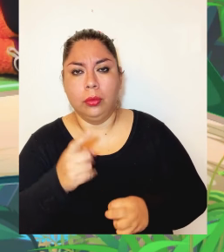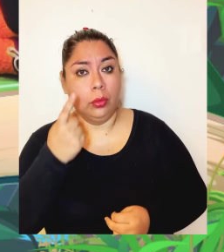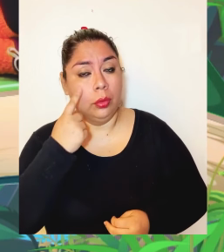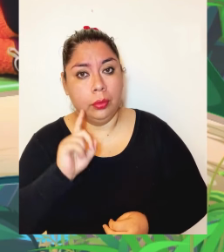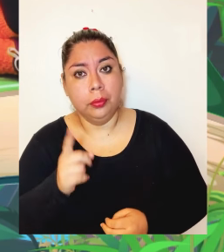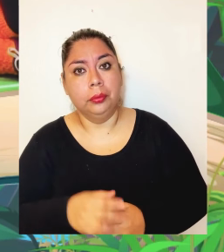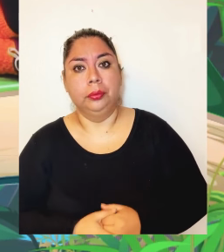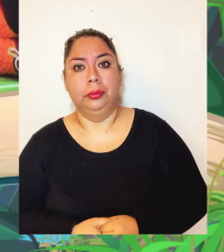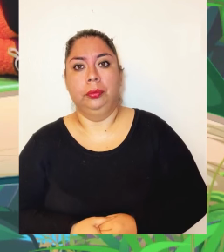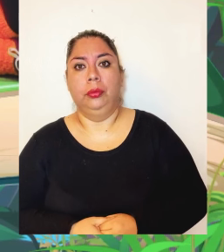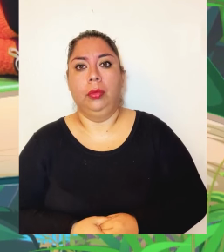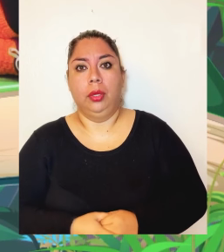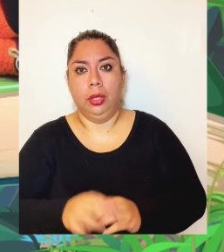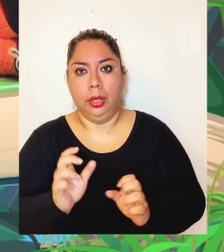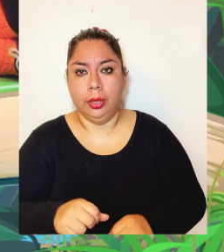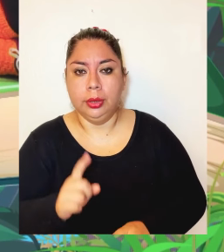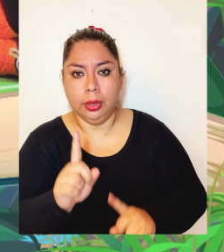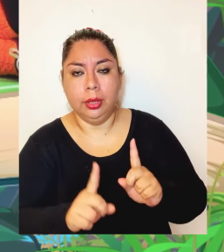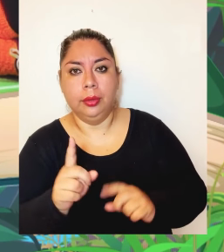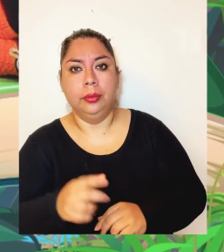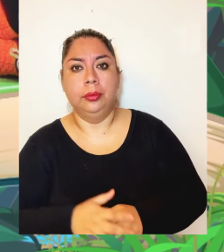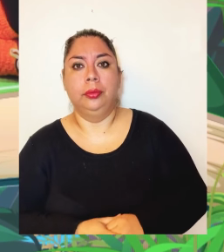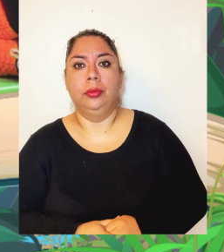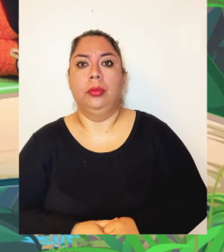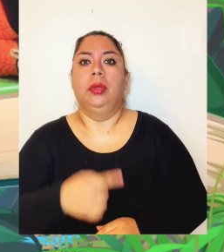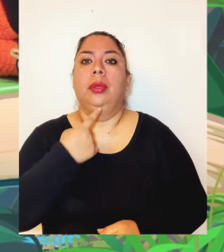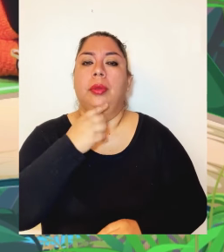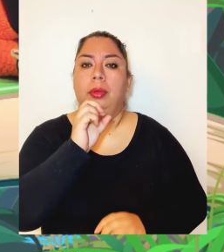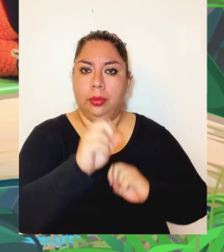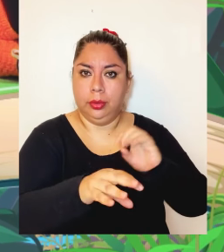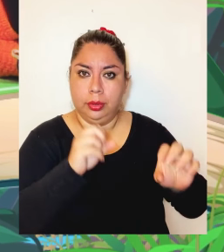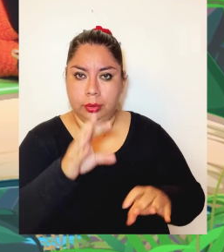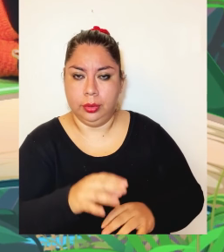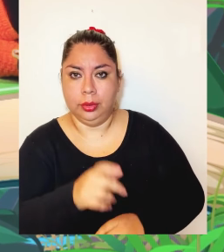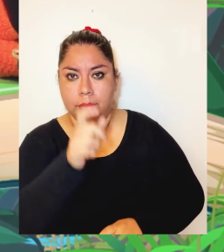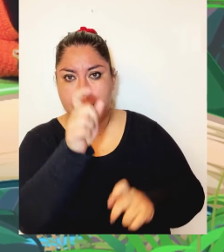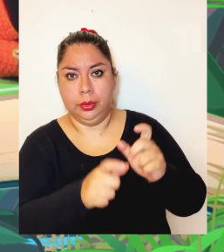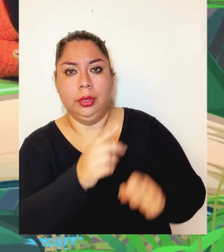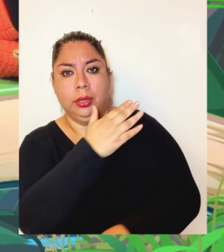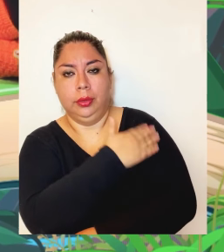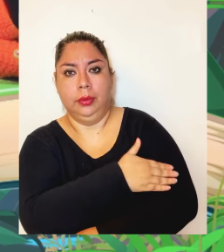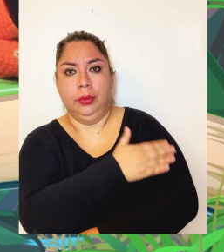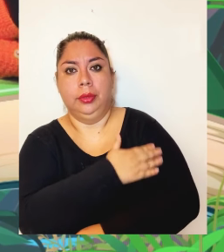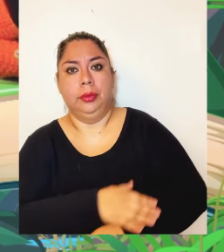parlananta. Imapis kaktenga, allichak rexisqa runallawan parlana.